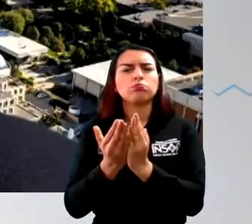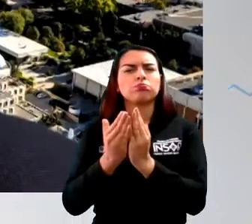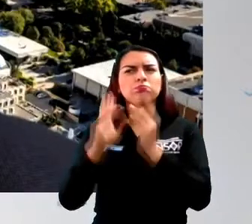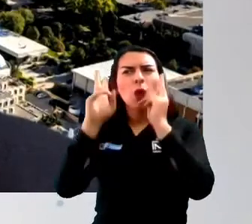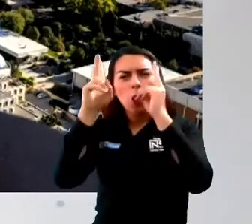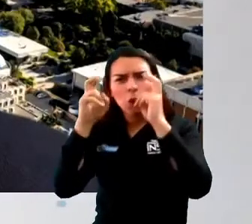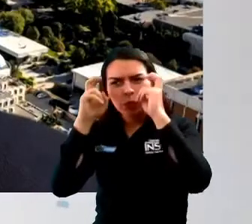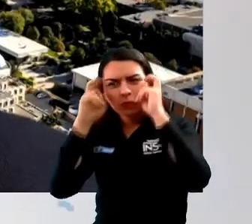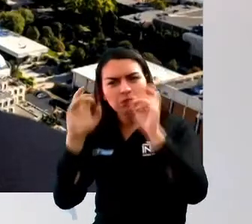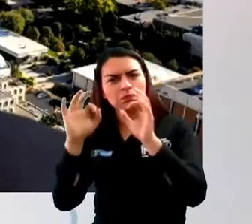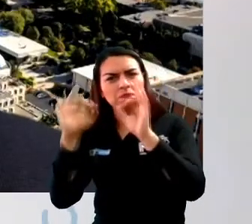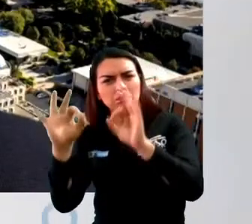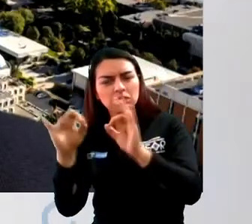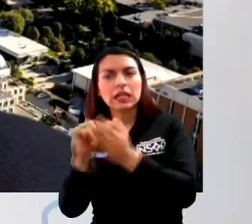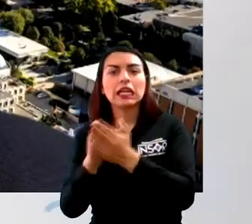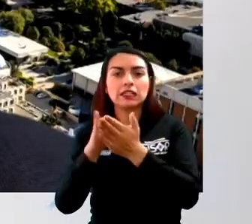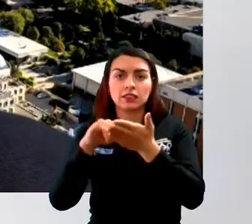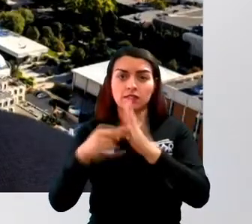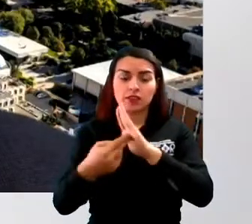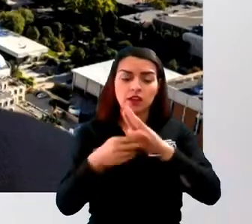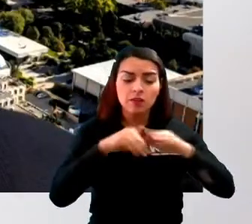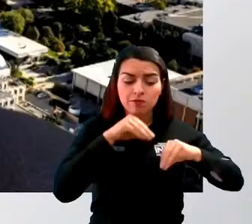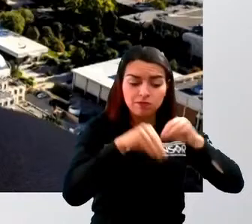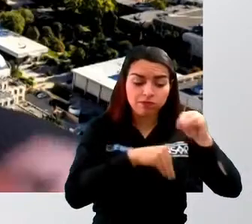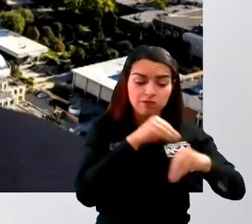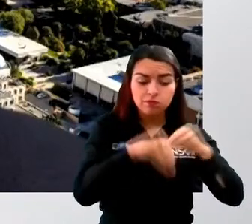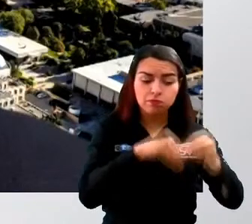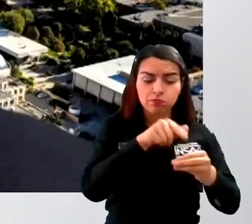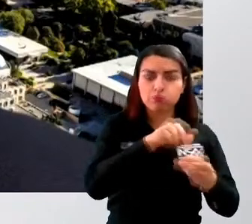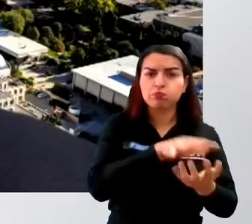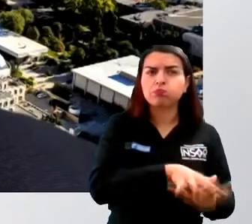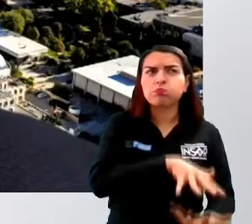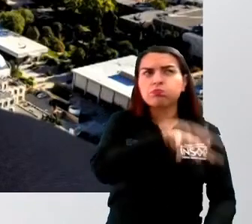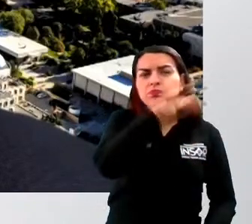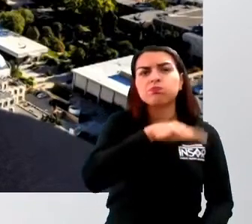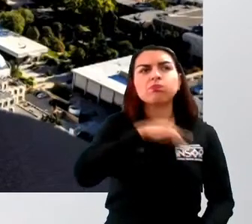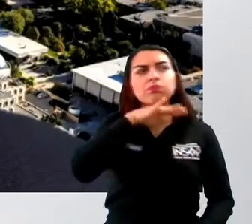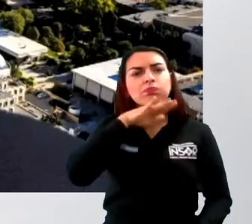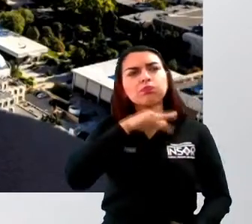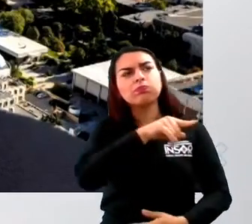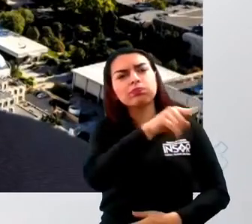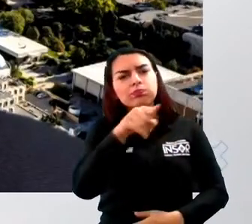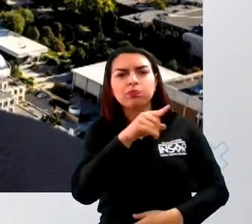estos son recursos que fueron creados para estar disponibles en línea